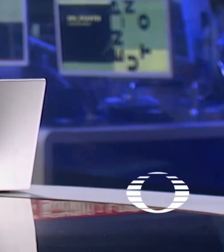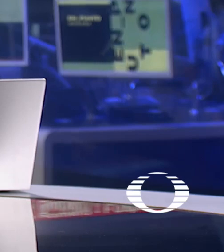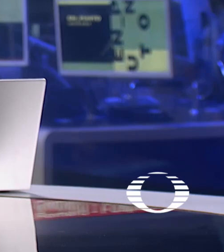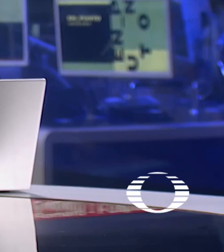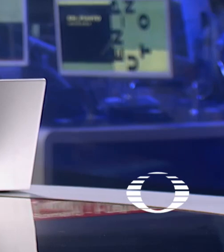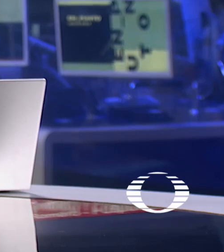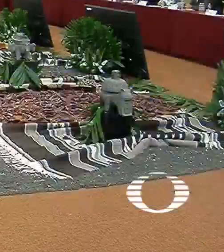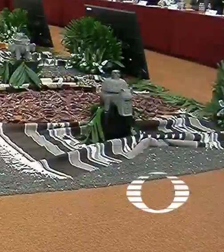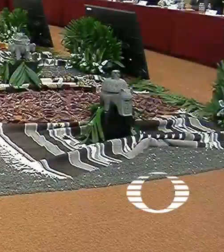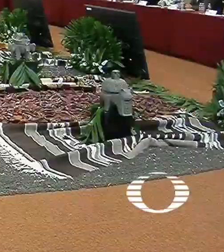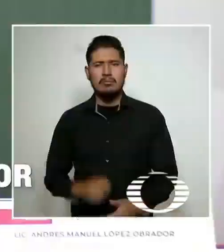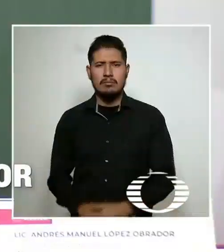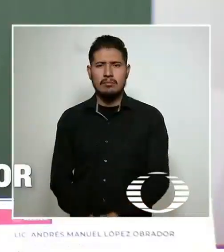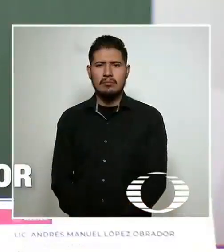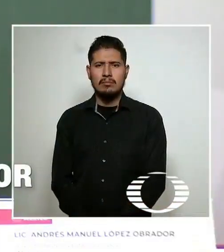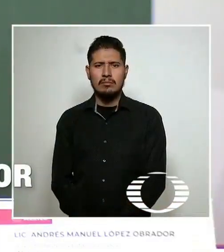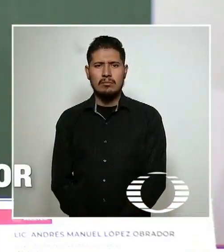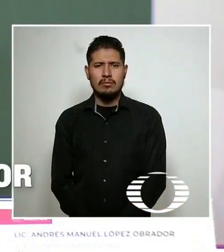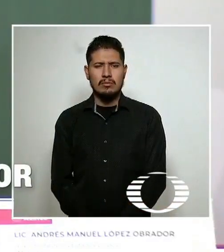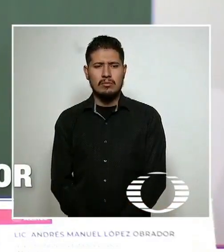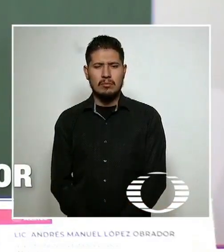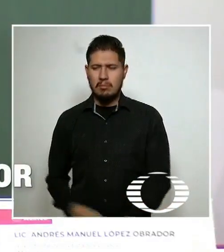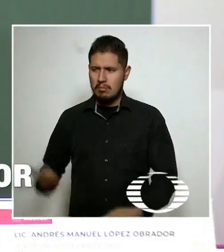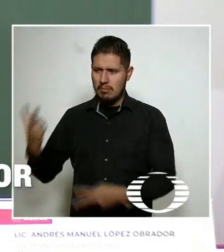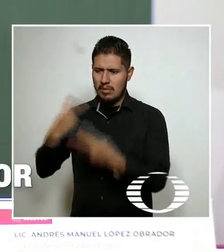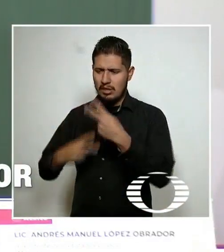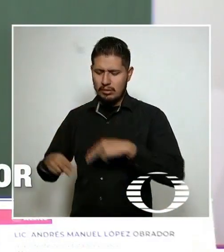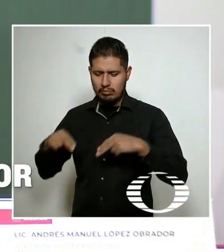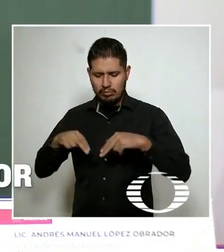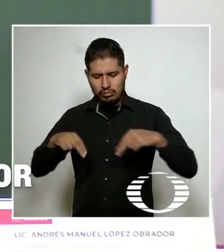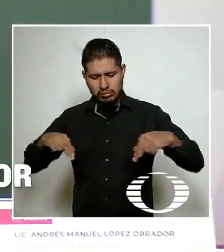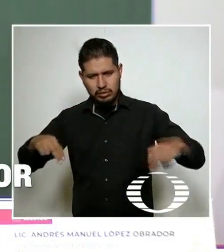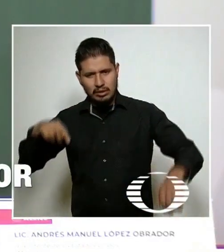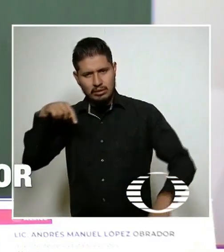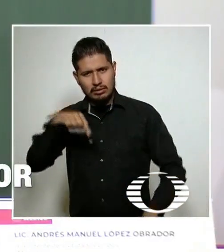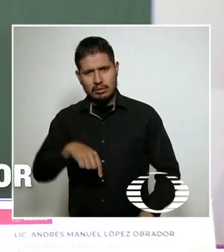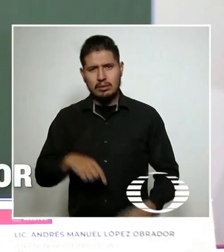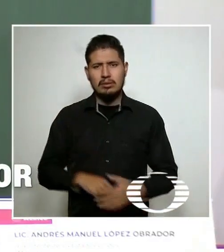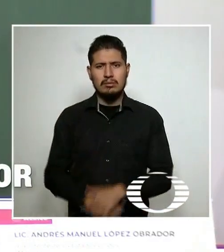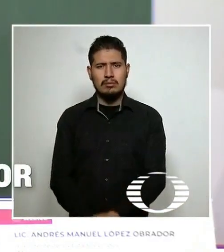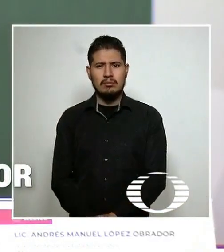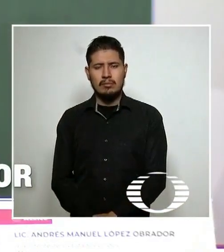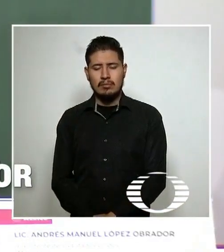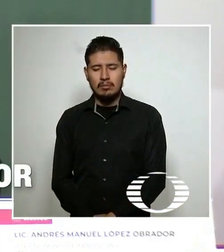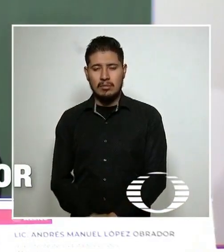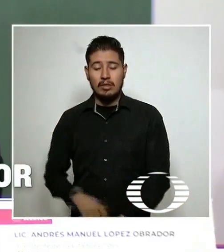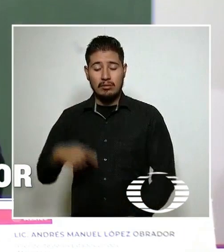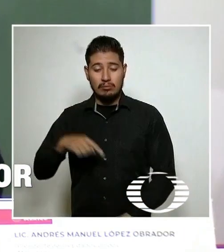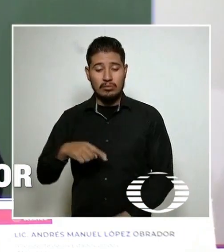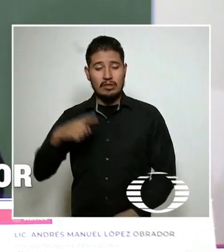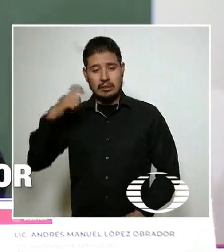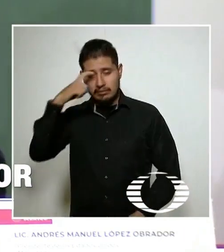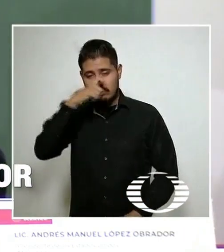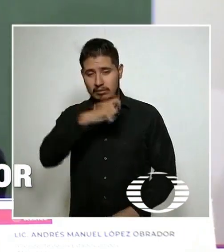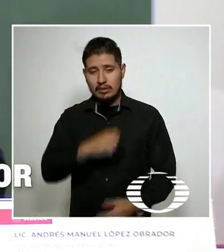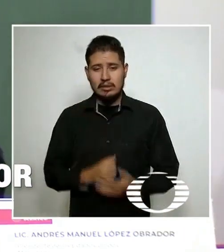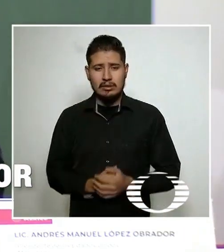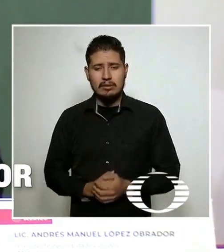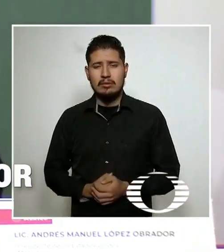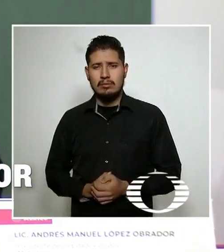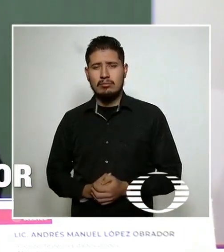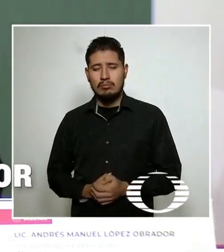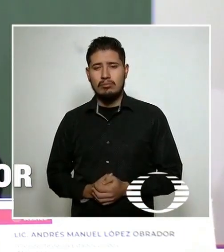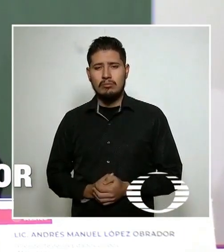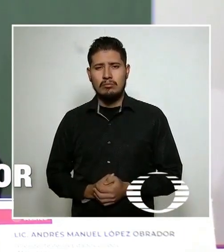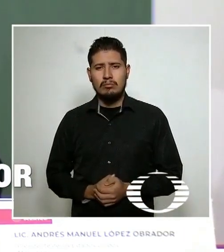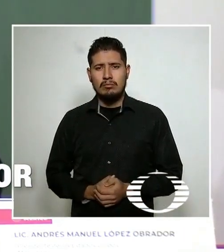estado. Teníamos que estar aquí en estos momentos, en esta circunstancia